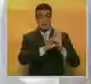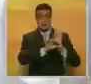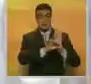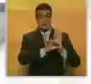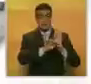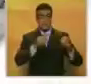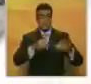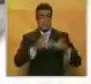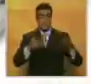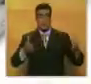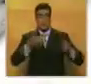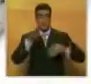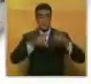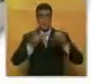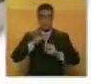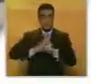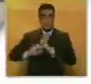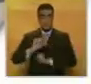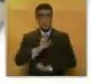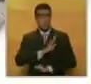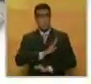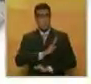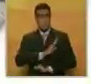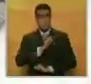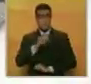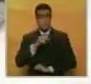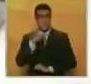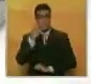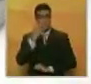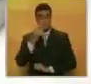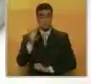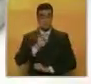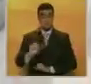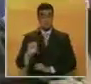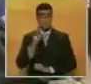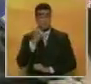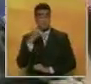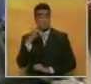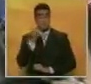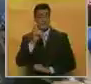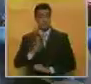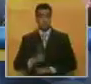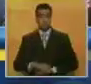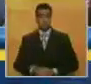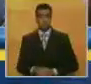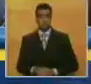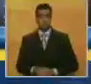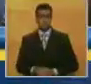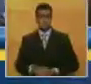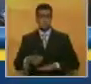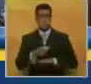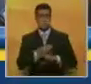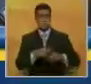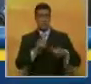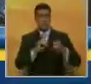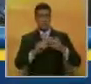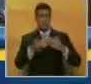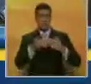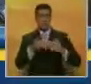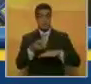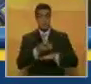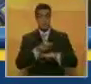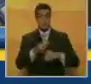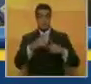la apertura de un juicio en su contra ante una presunta traición a la patria. Desde el gobierno y algunas personas cercanas al gobierno le dieron